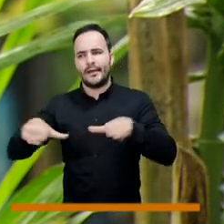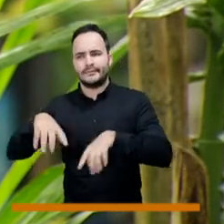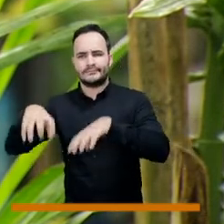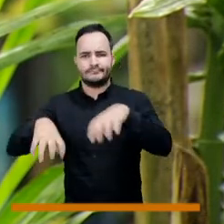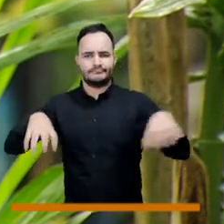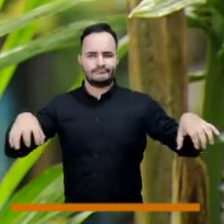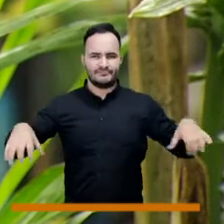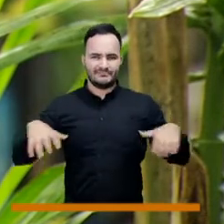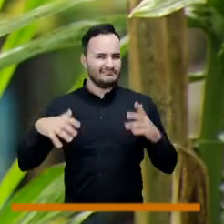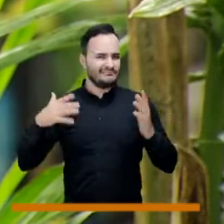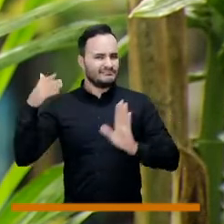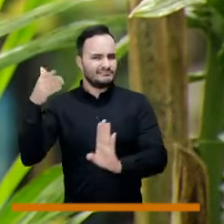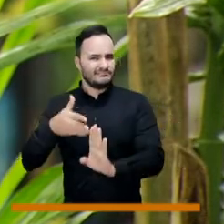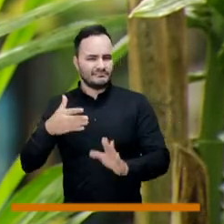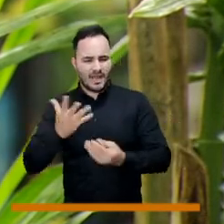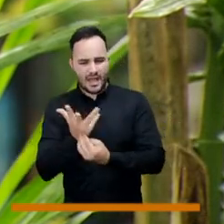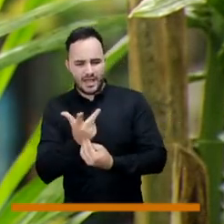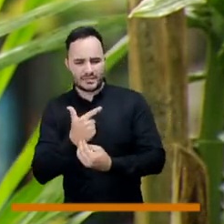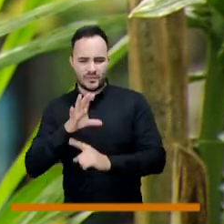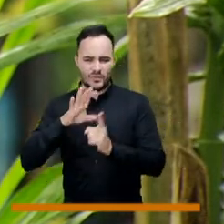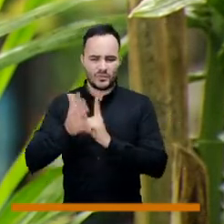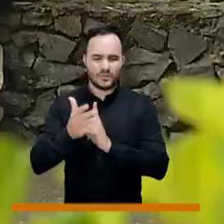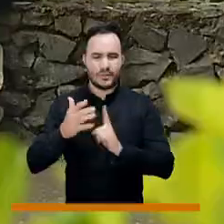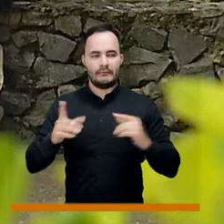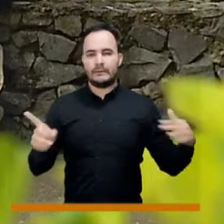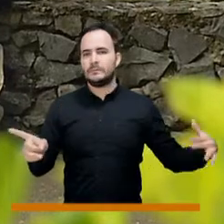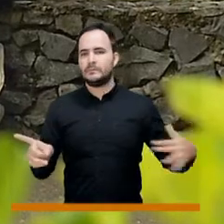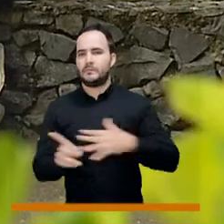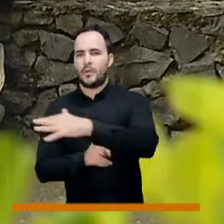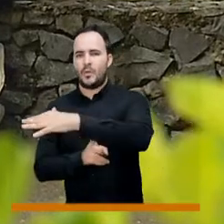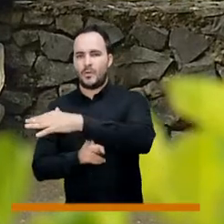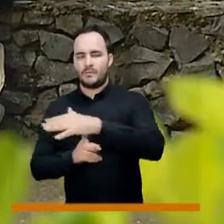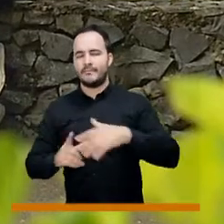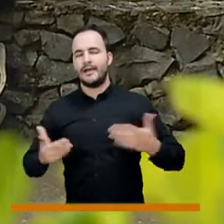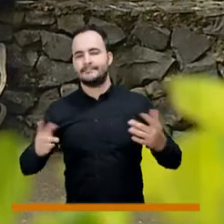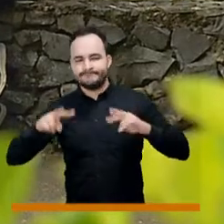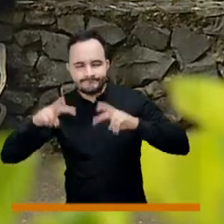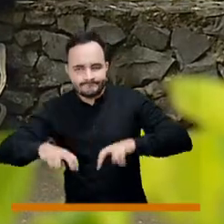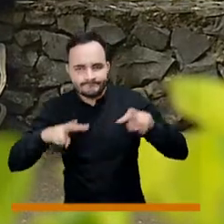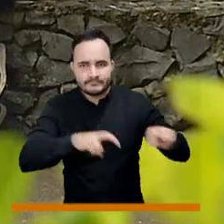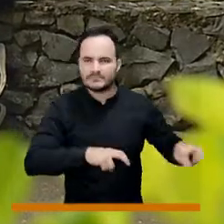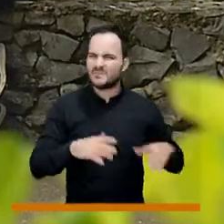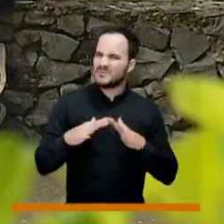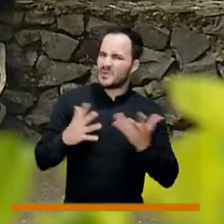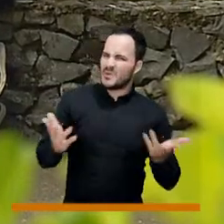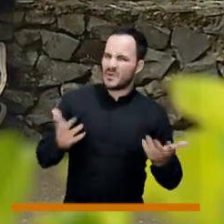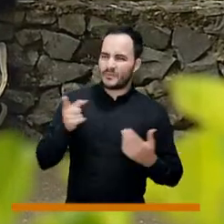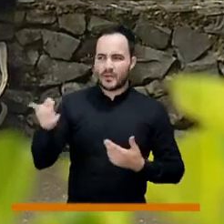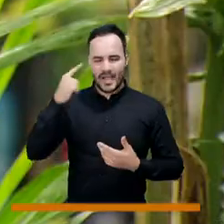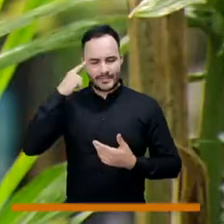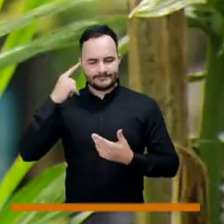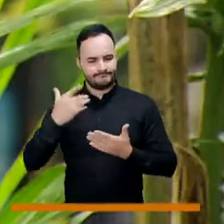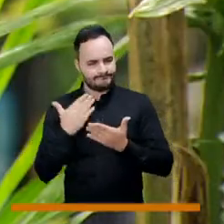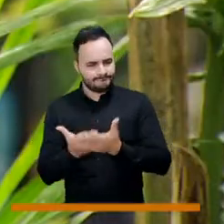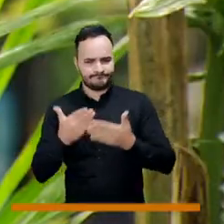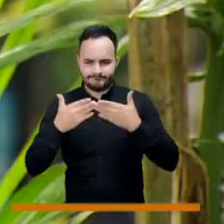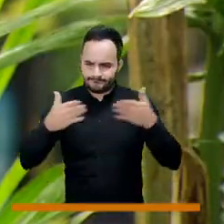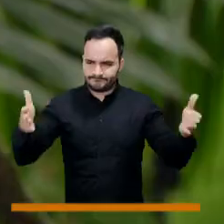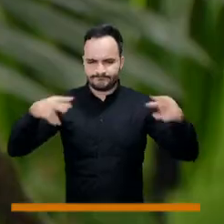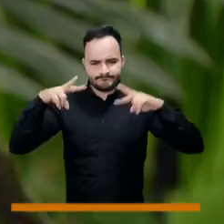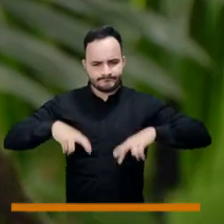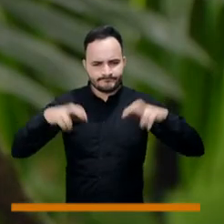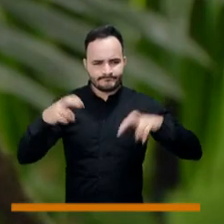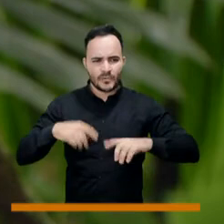arte y la cultura, cómo las ha encontrado y además también cómo ha sido ese espacio de abrirles un momento para